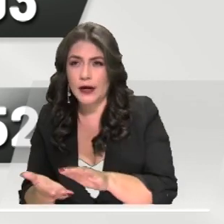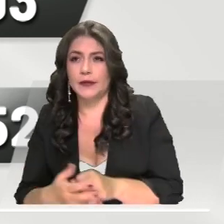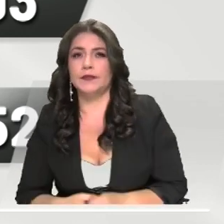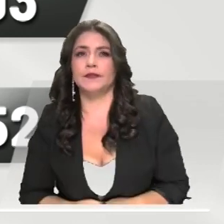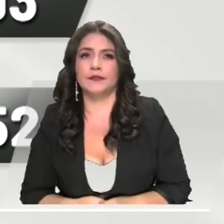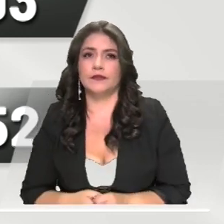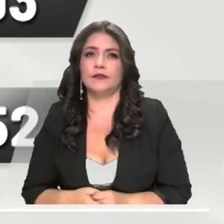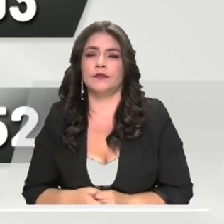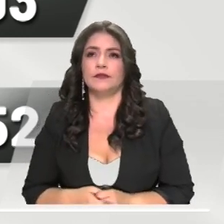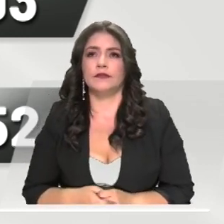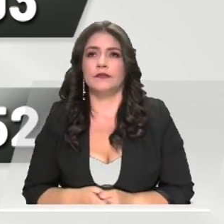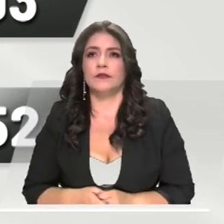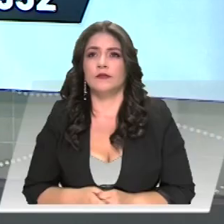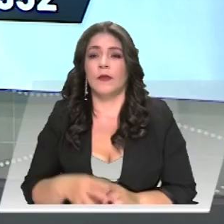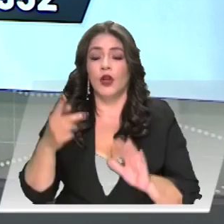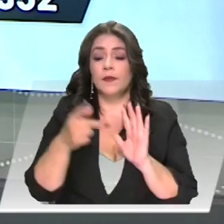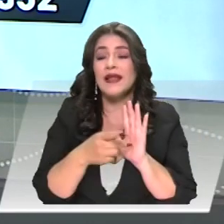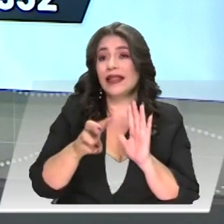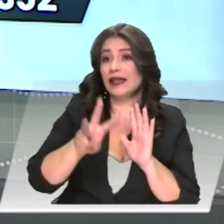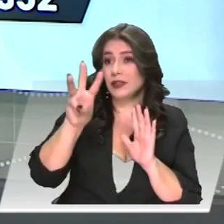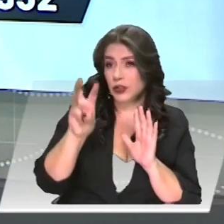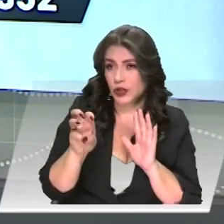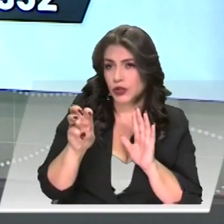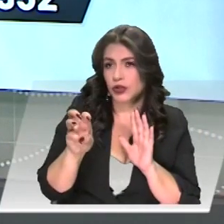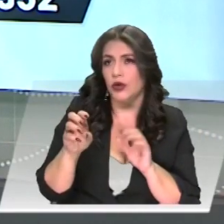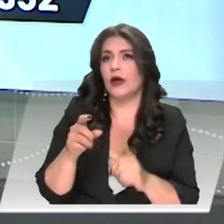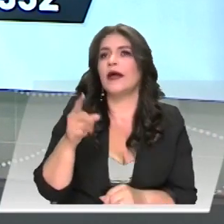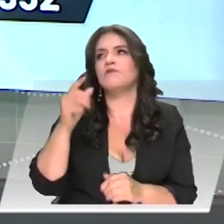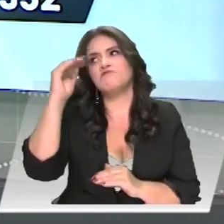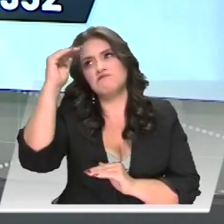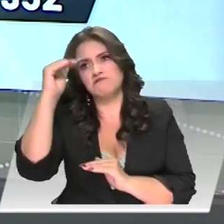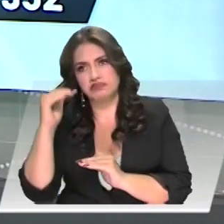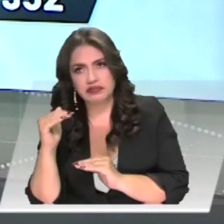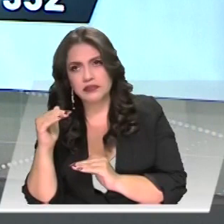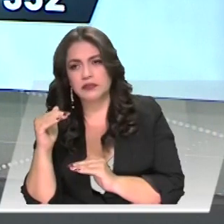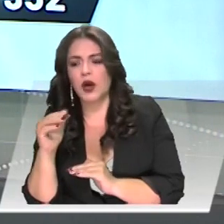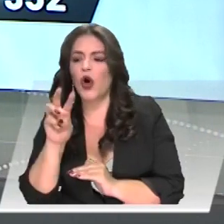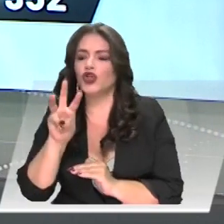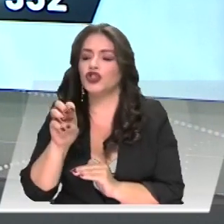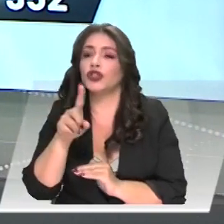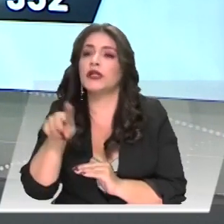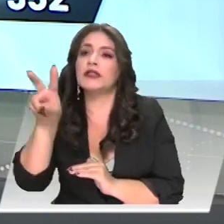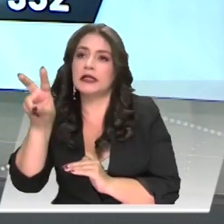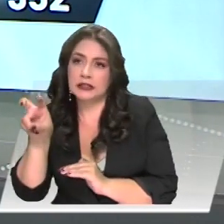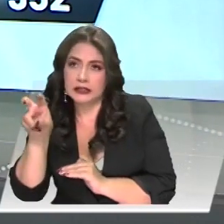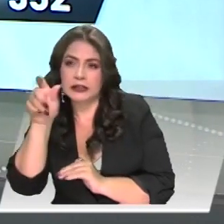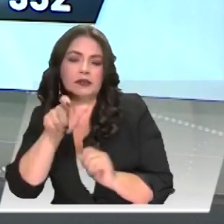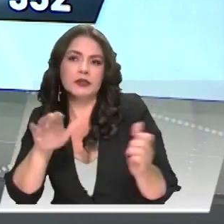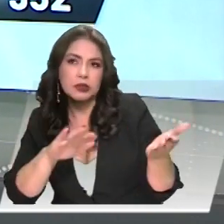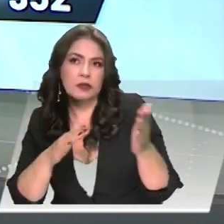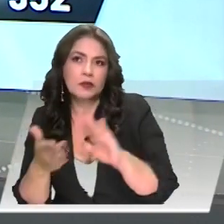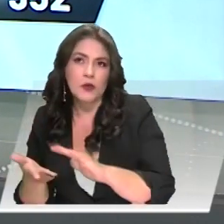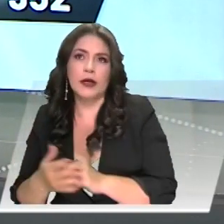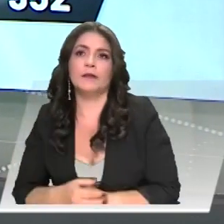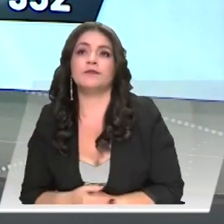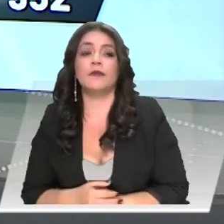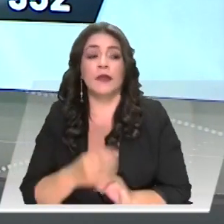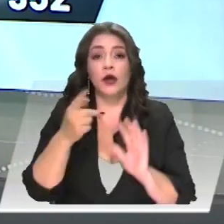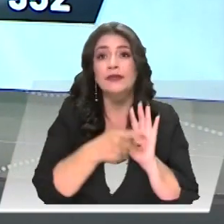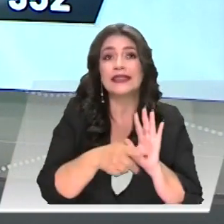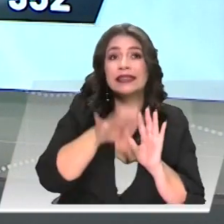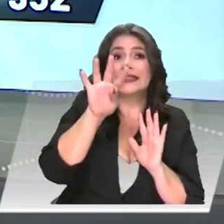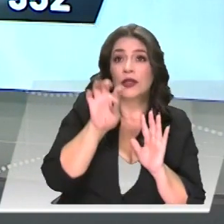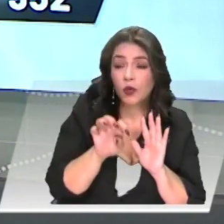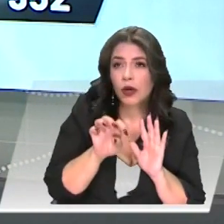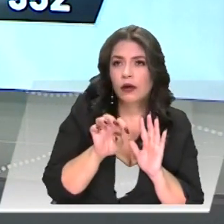en las vías de Antioquia. Para 2018, una disminución importante con 817 casos. Para el año